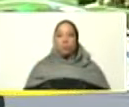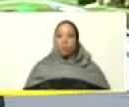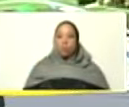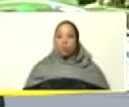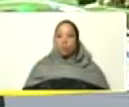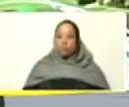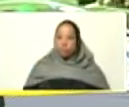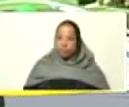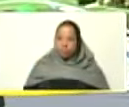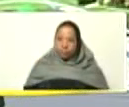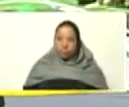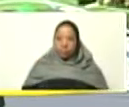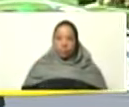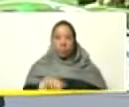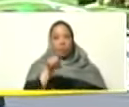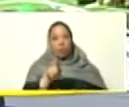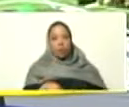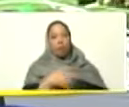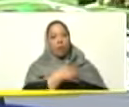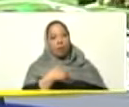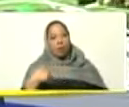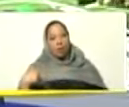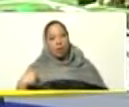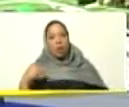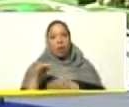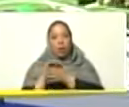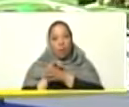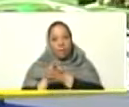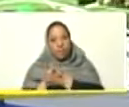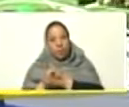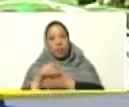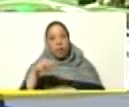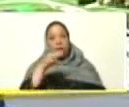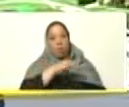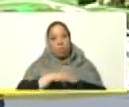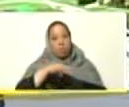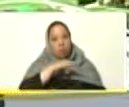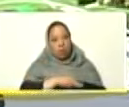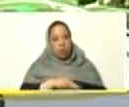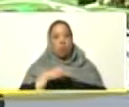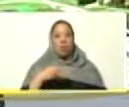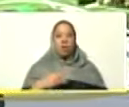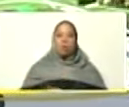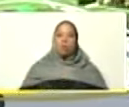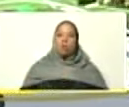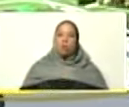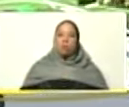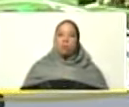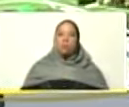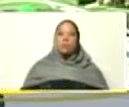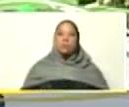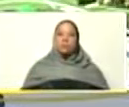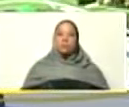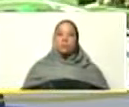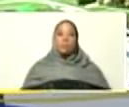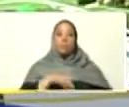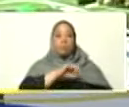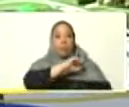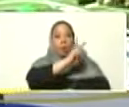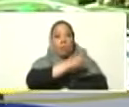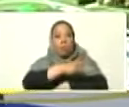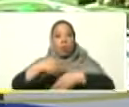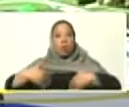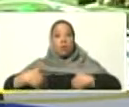Yo también quisiera que la doctora Magaly Gutiérrez, ministra del Poder Popular para la